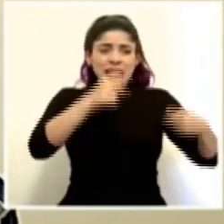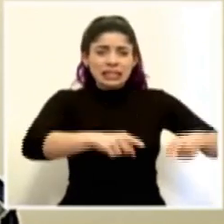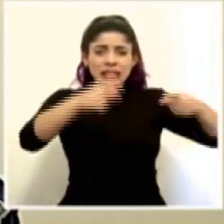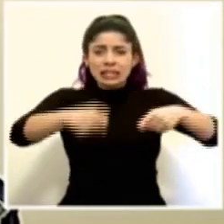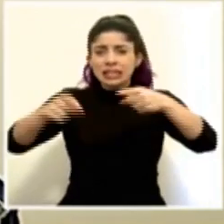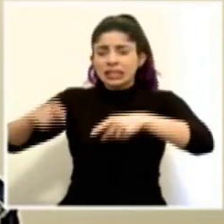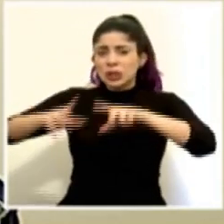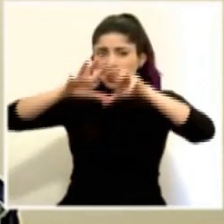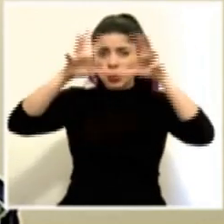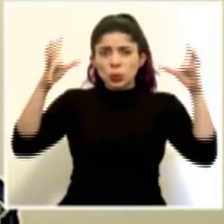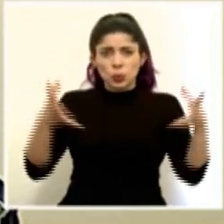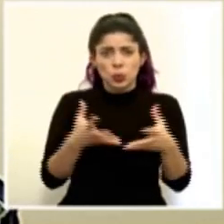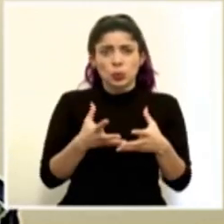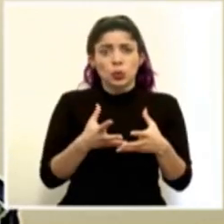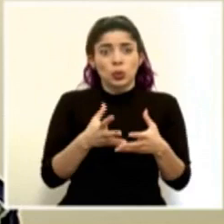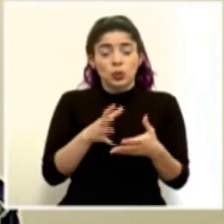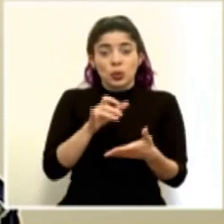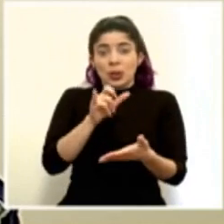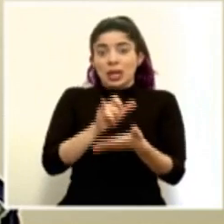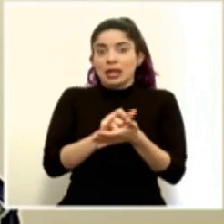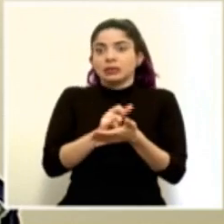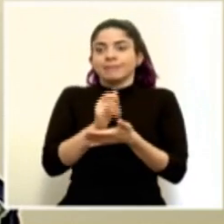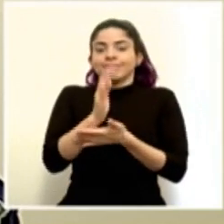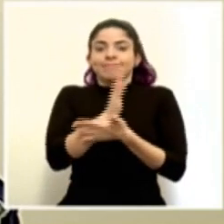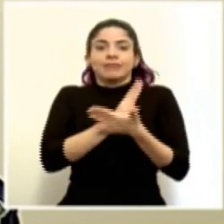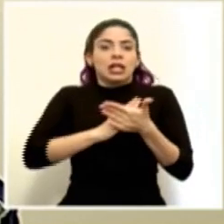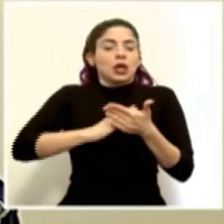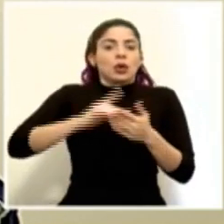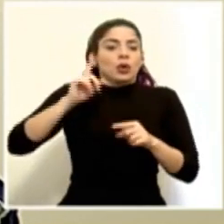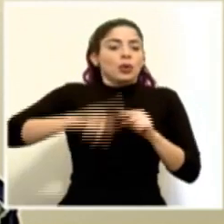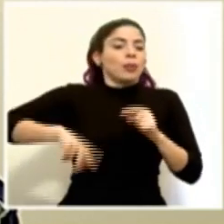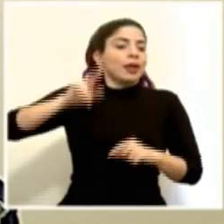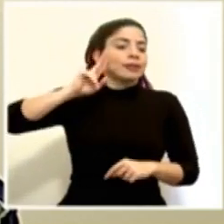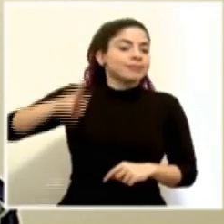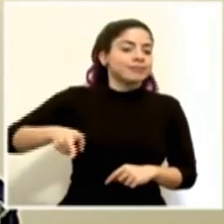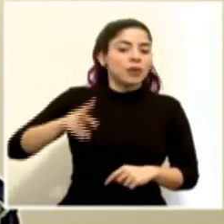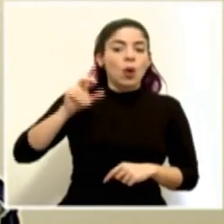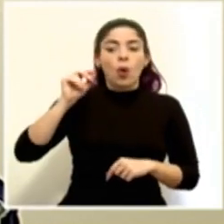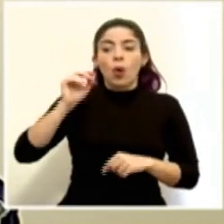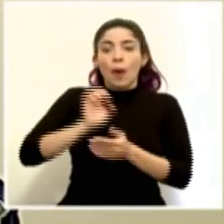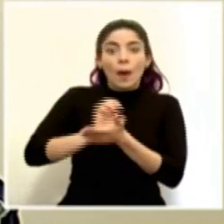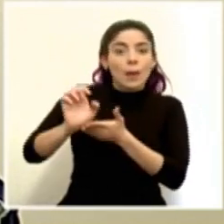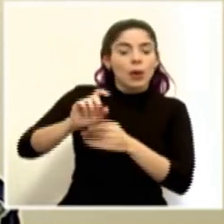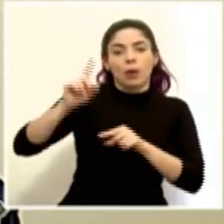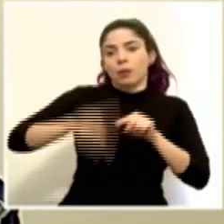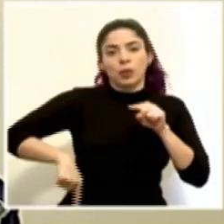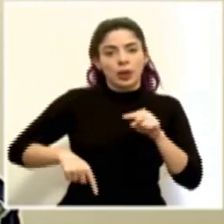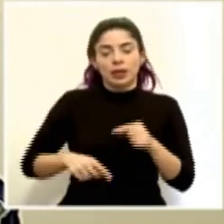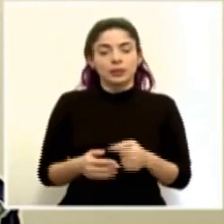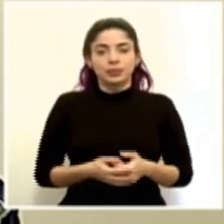mundo y es algo que no podemos negar o evitar.